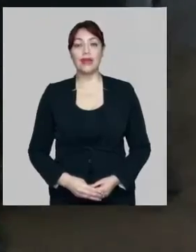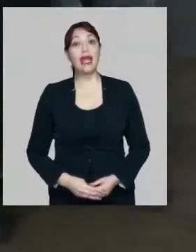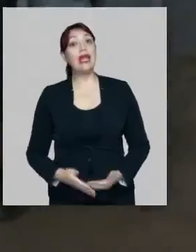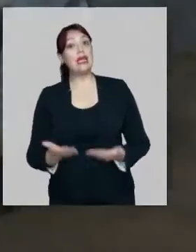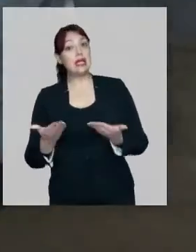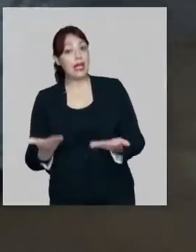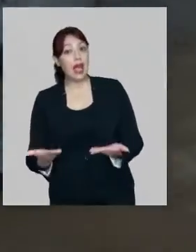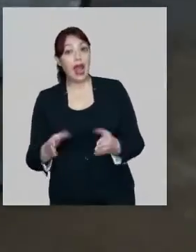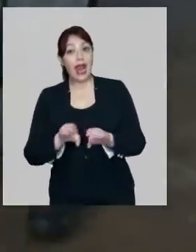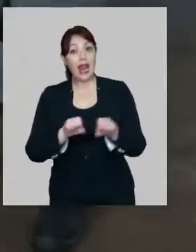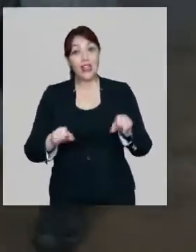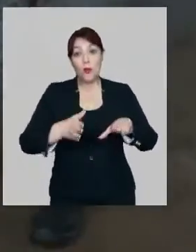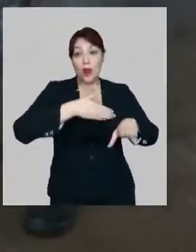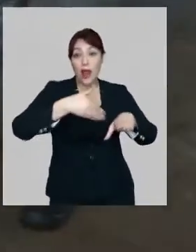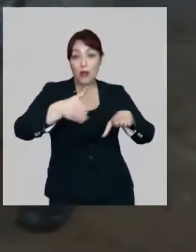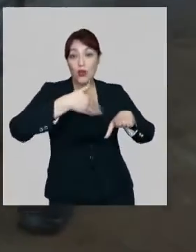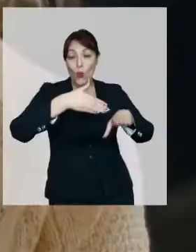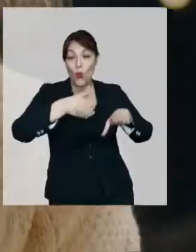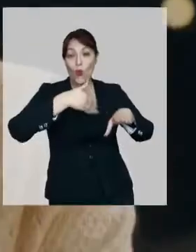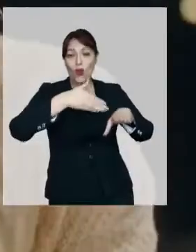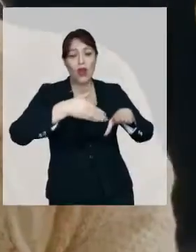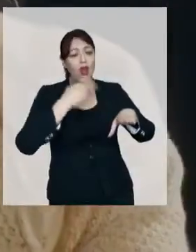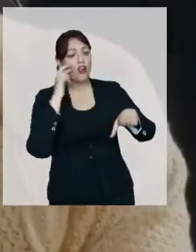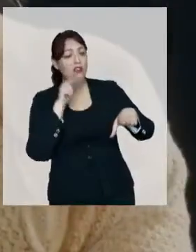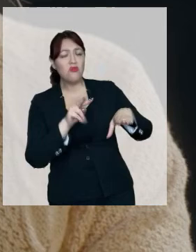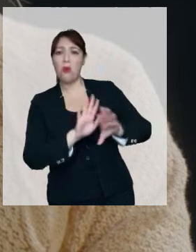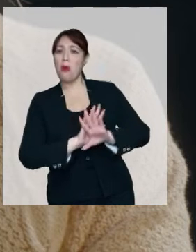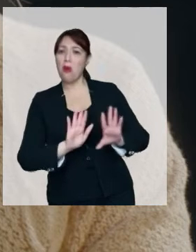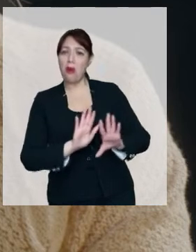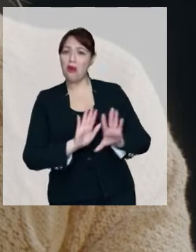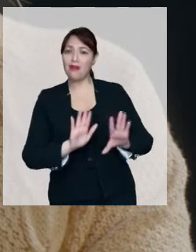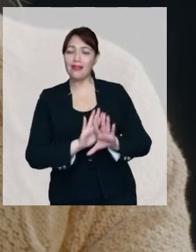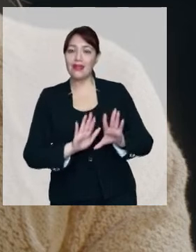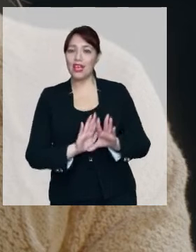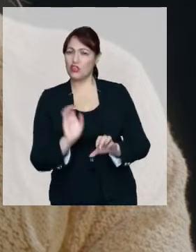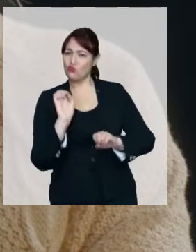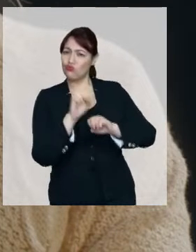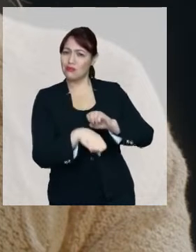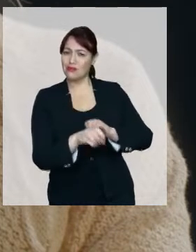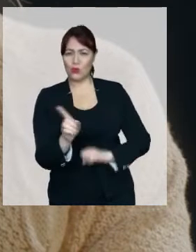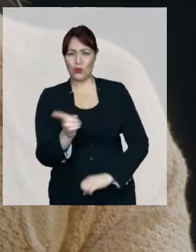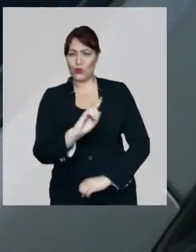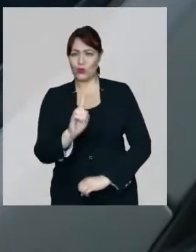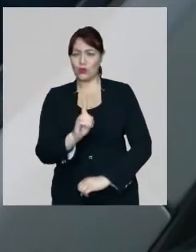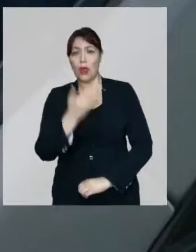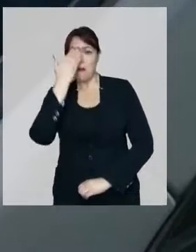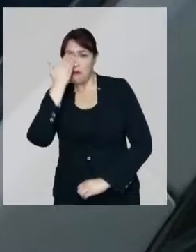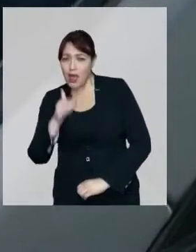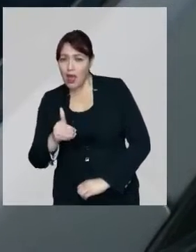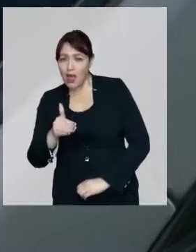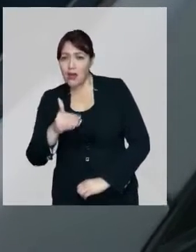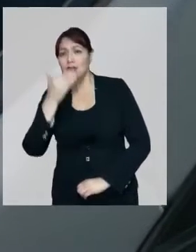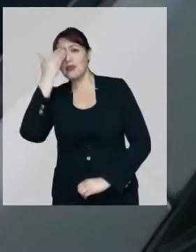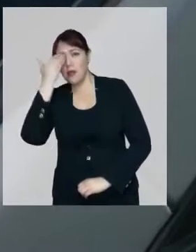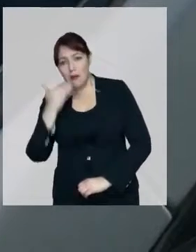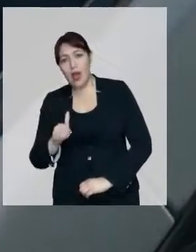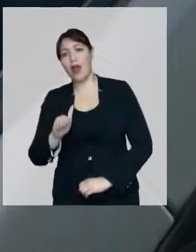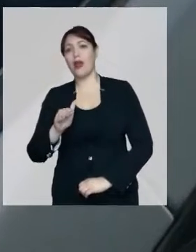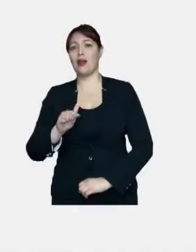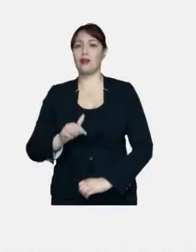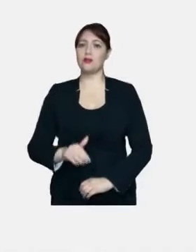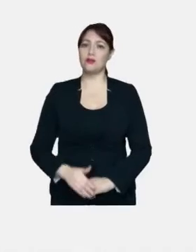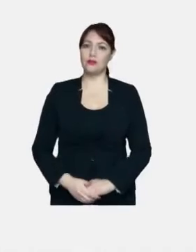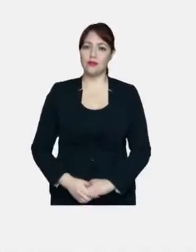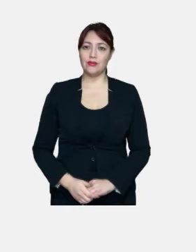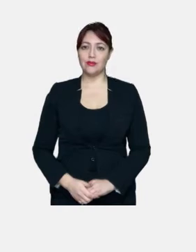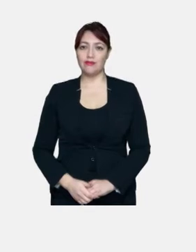Señor, ¿estamos listos con tu pintura? ¡Buena! ¡Ni se nota! ¡No te conformes! Si está mala, está mala.